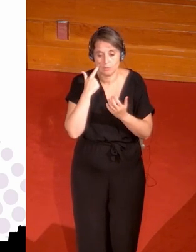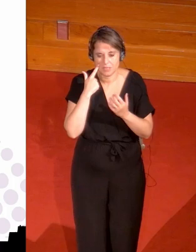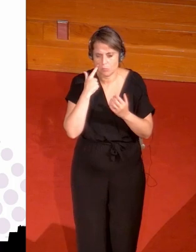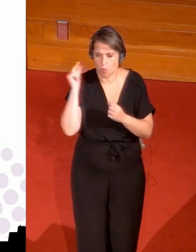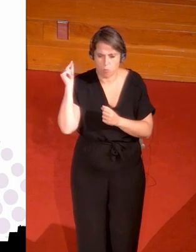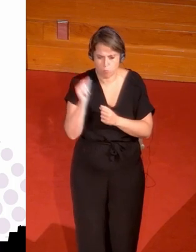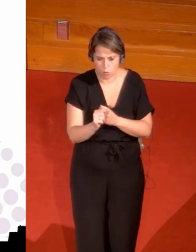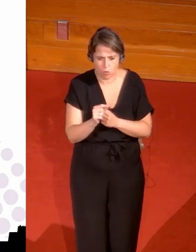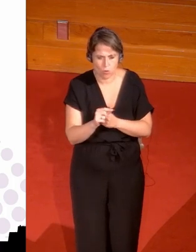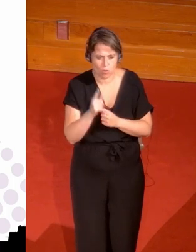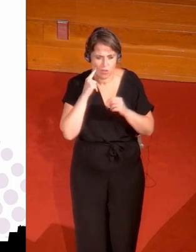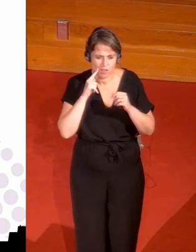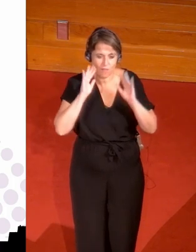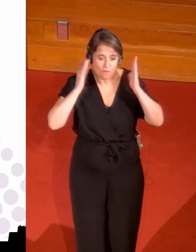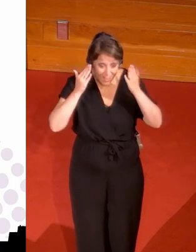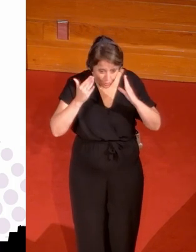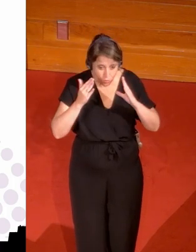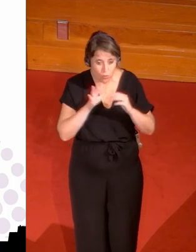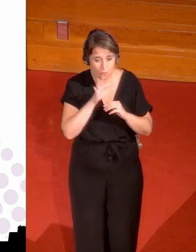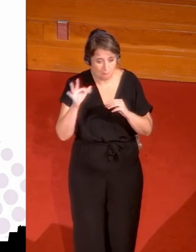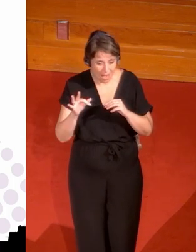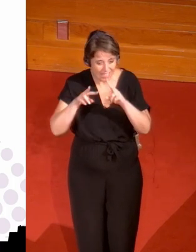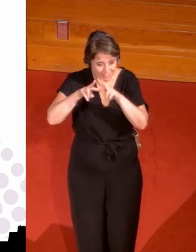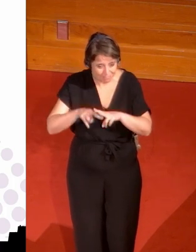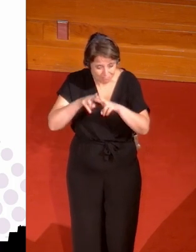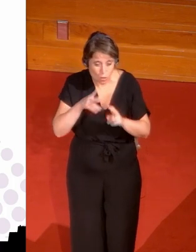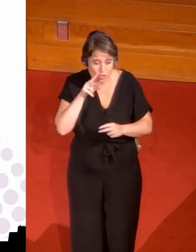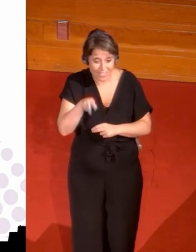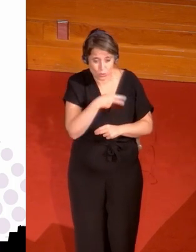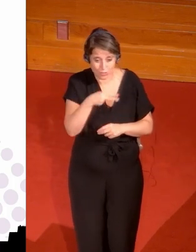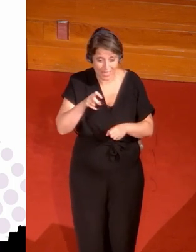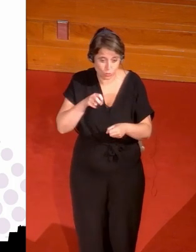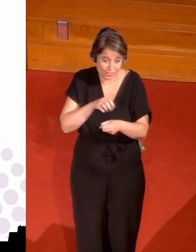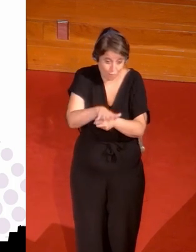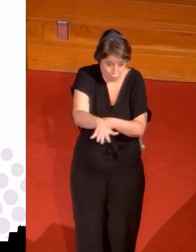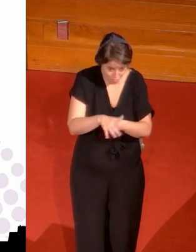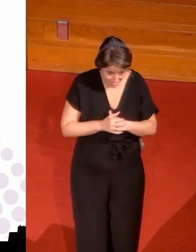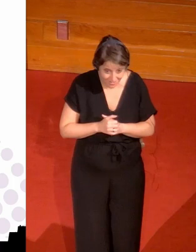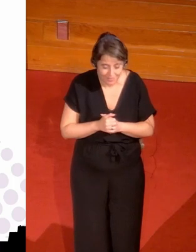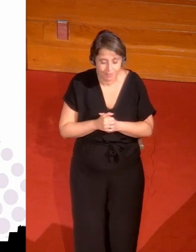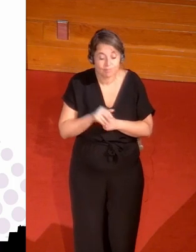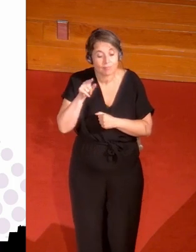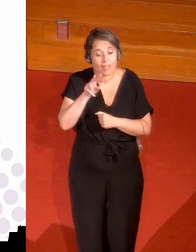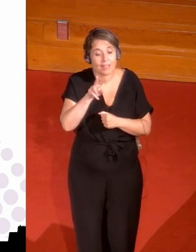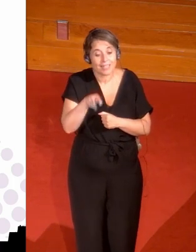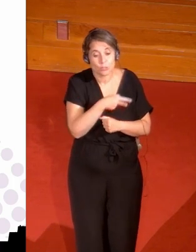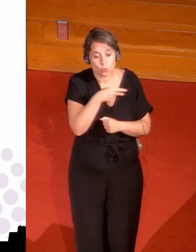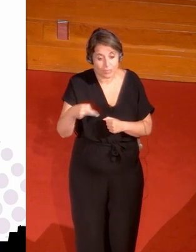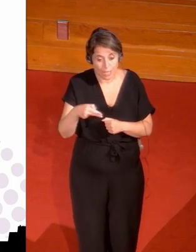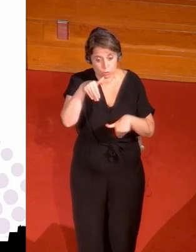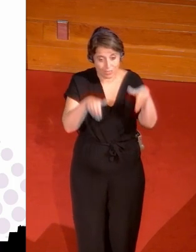analytica por influir en las elecciones y por cambiar los bueno cambiar o influir básicamente Sí en los resultados de esas elecciones